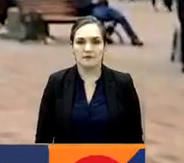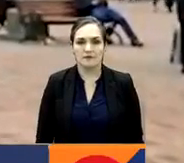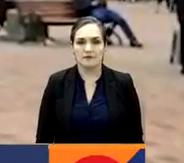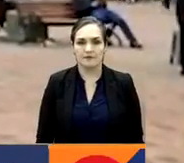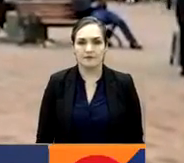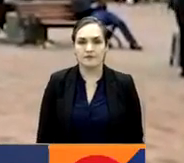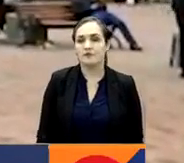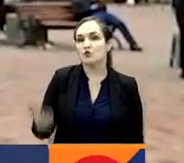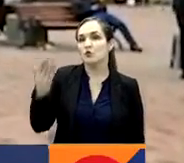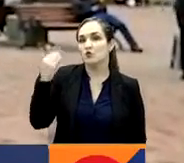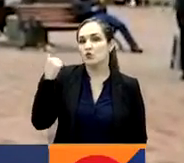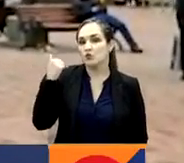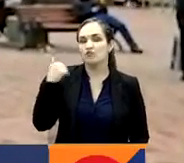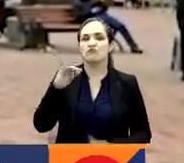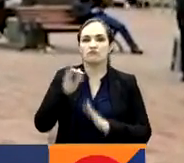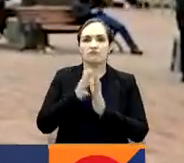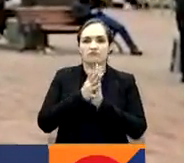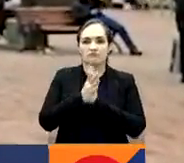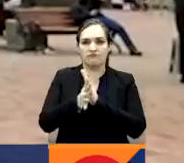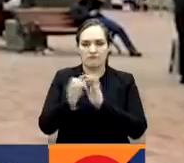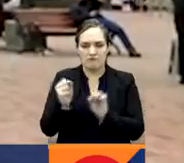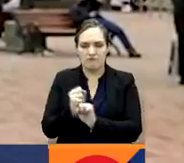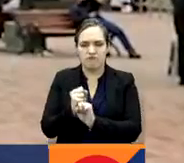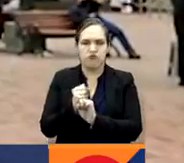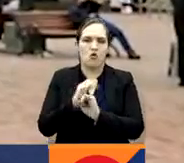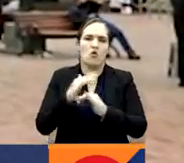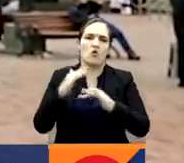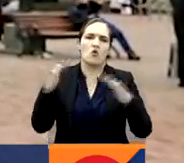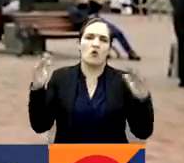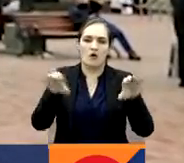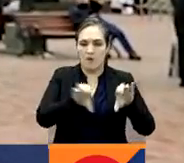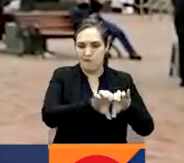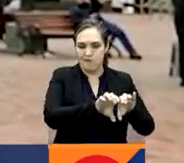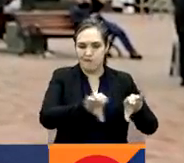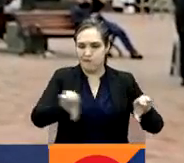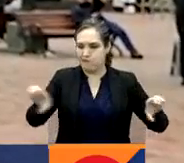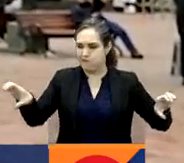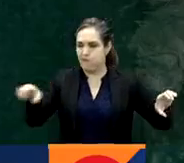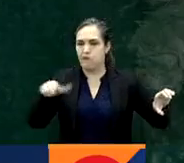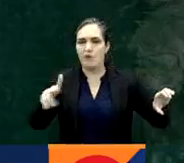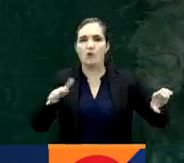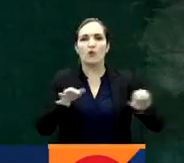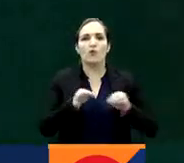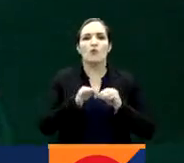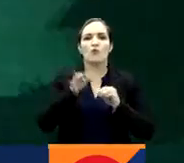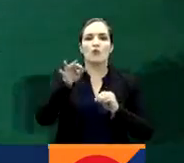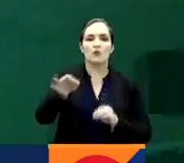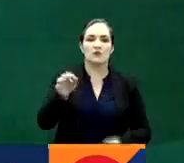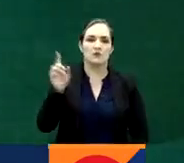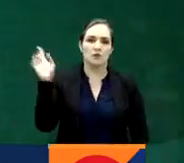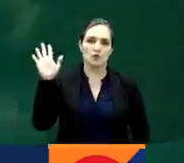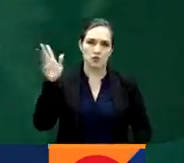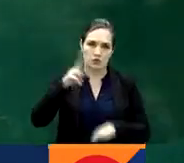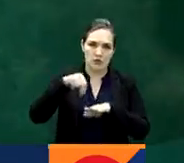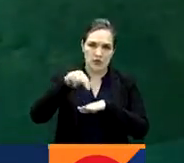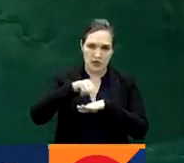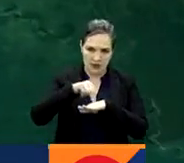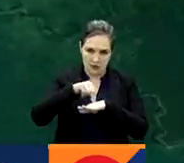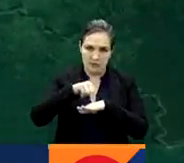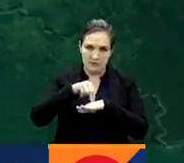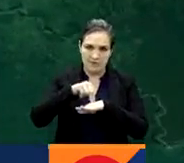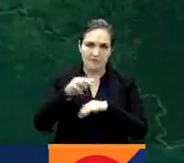En las últimas horas fue reportado un atentado al oleoducto Trasandino en el municipio de Mayama, en el departamento de Nariño.